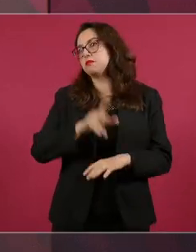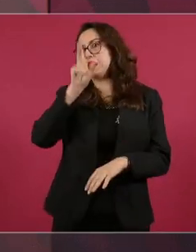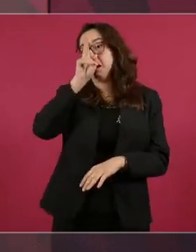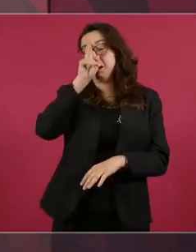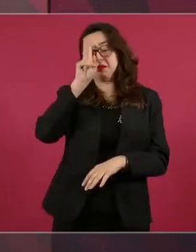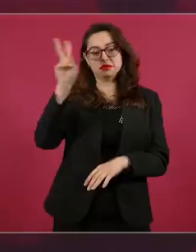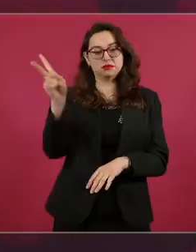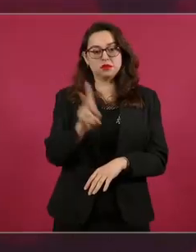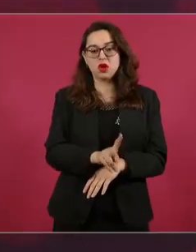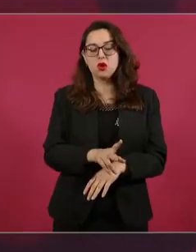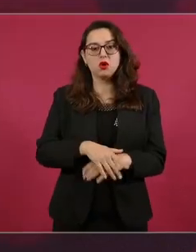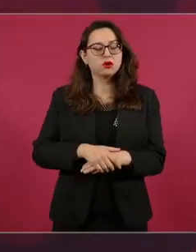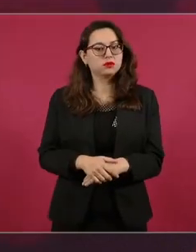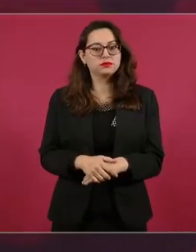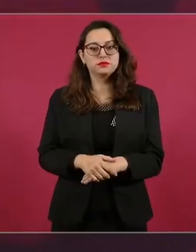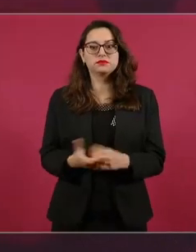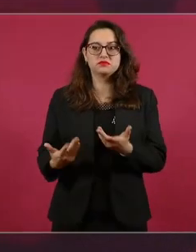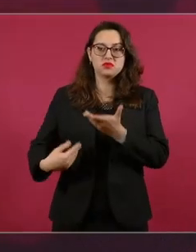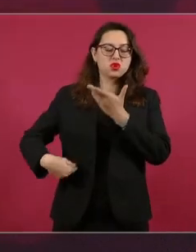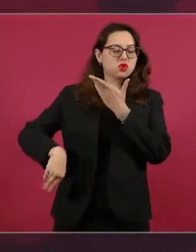y en contra nuestra.